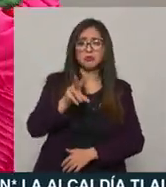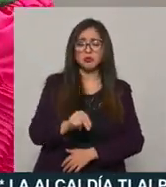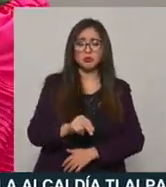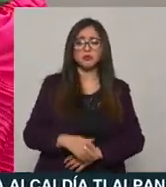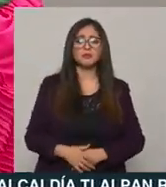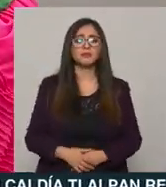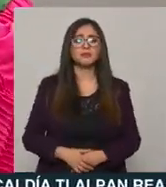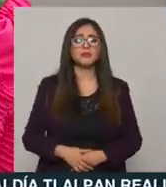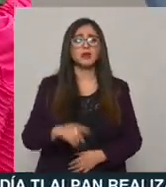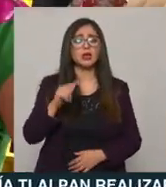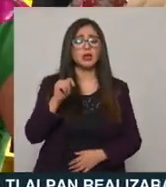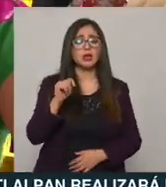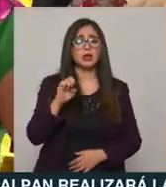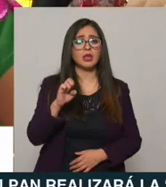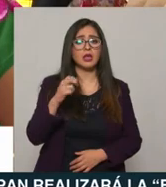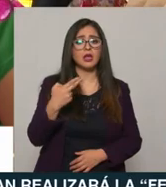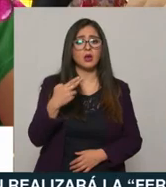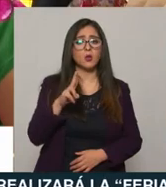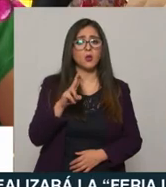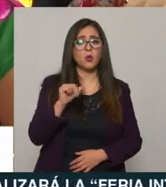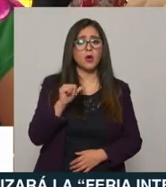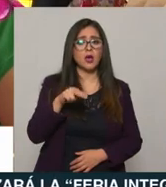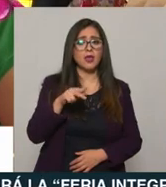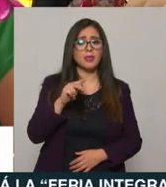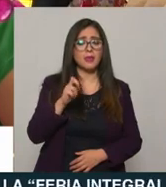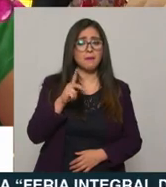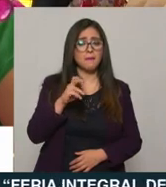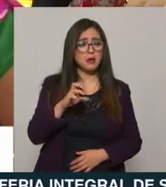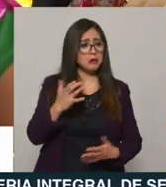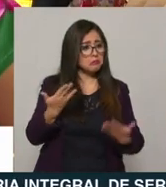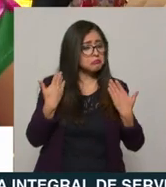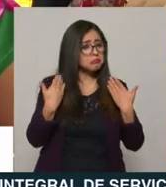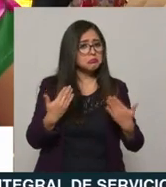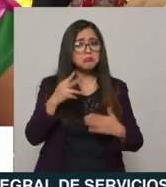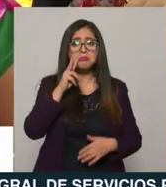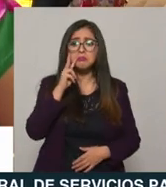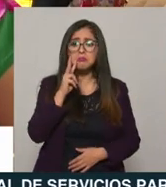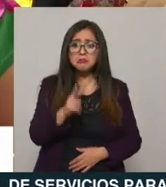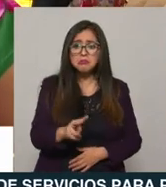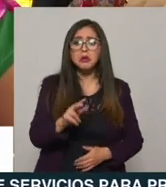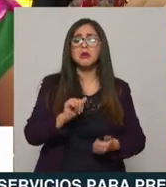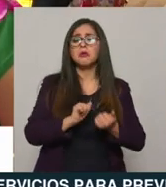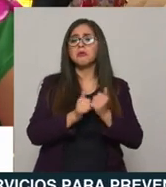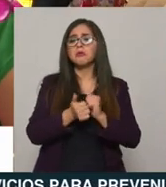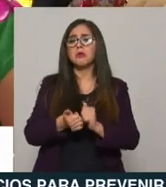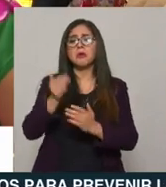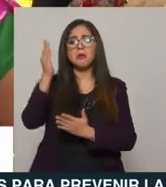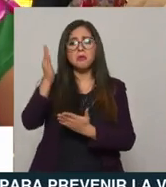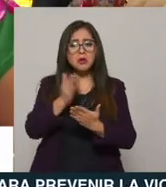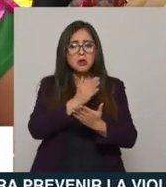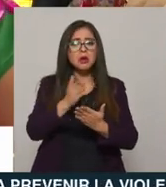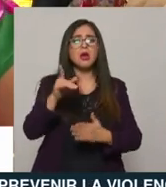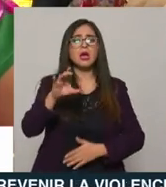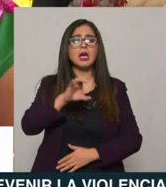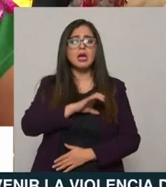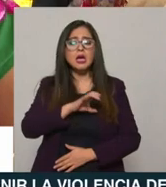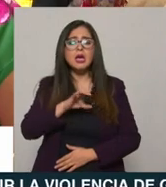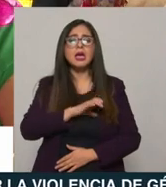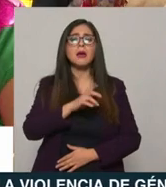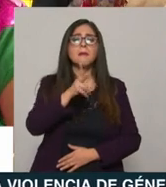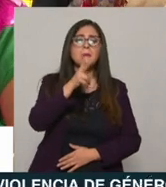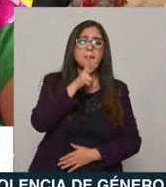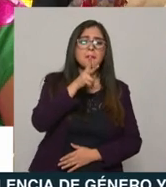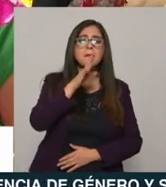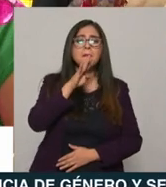el Istmo de Tehuantepec es una bendición, somos bien recibidas, somos una bendición, somos queridos por papá y mamá,